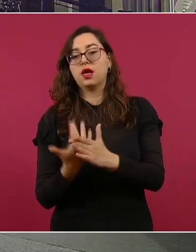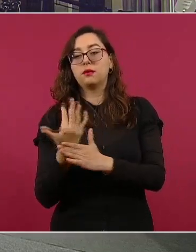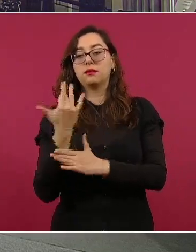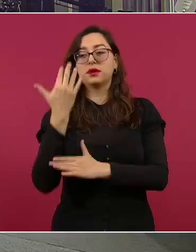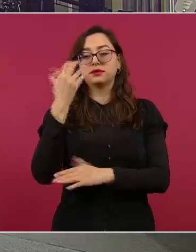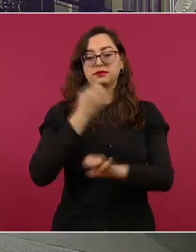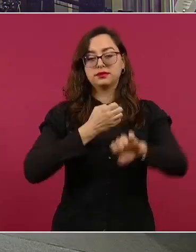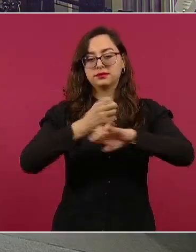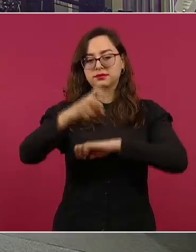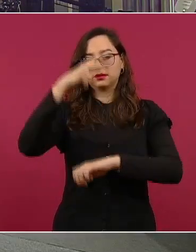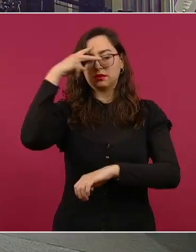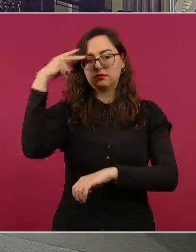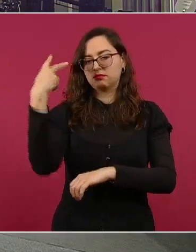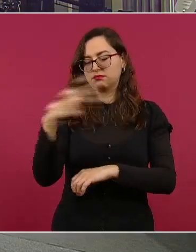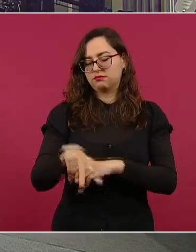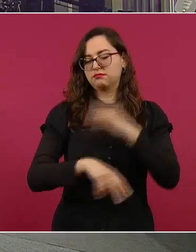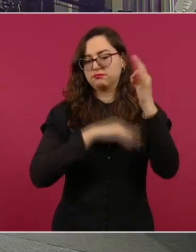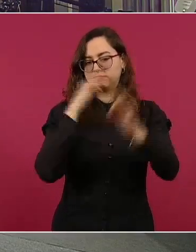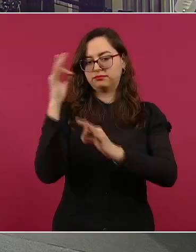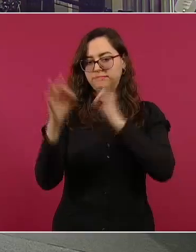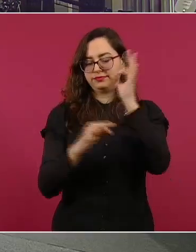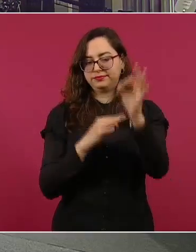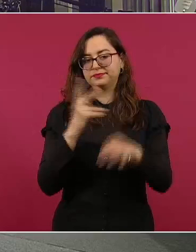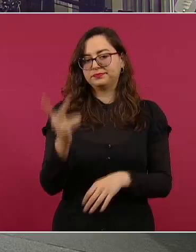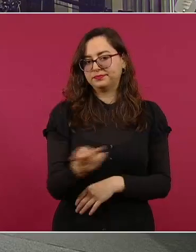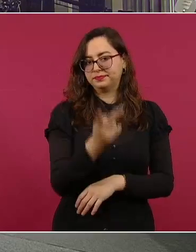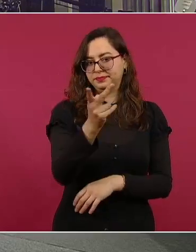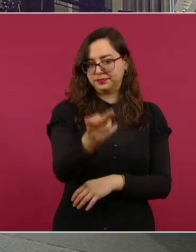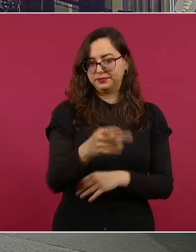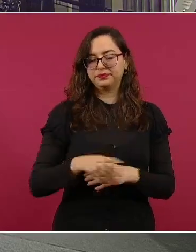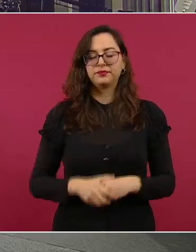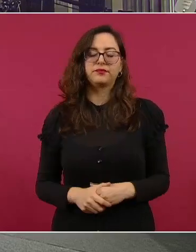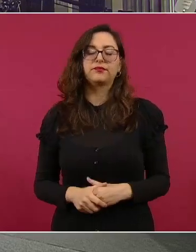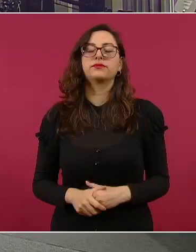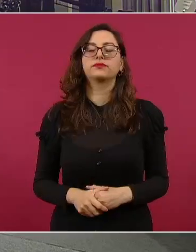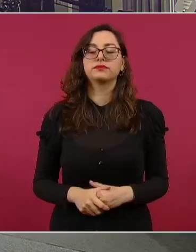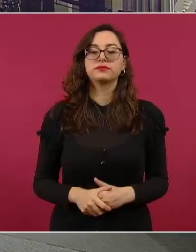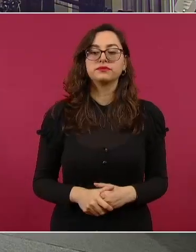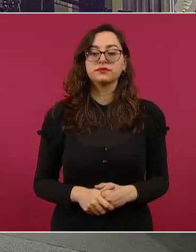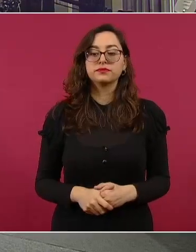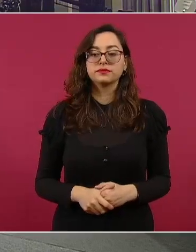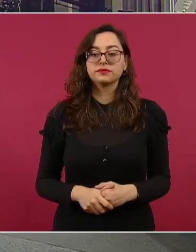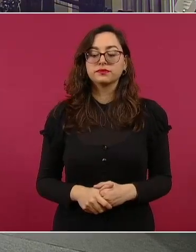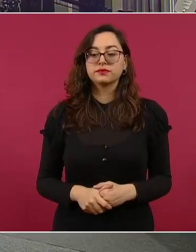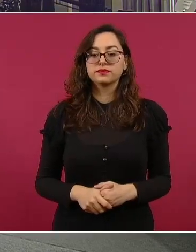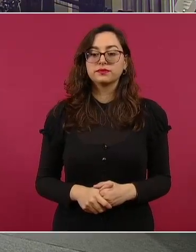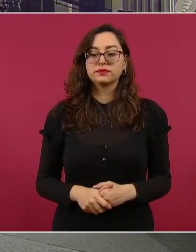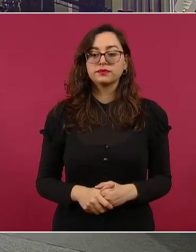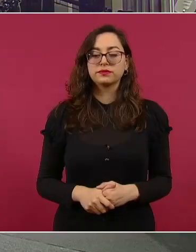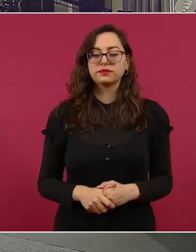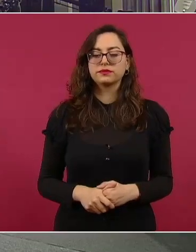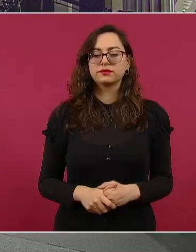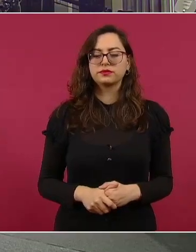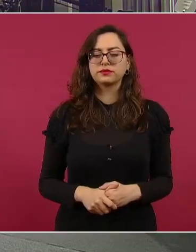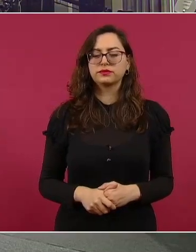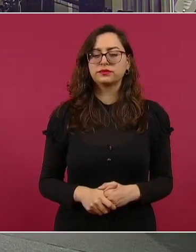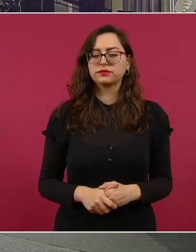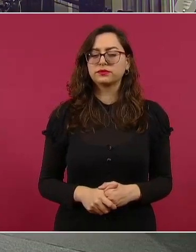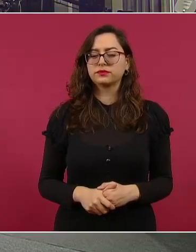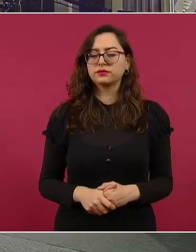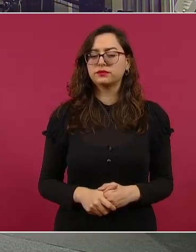que ver con el próximo año. Se ha comprometido usted con su gobierno a